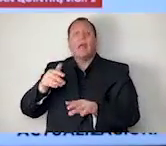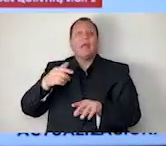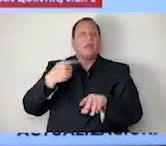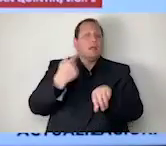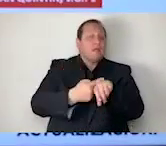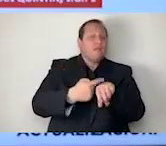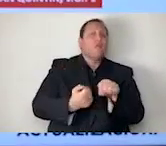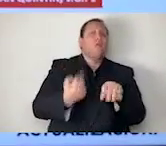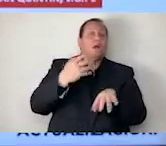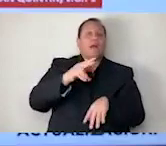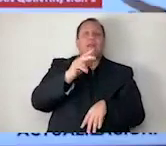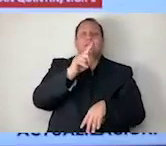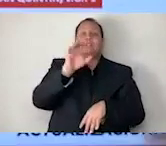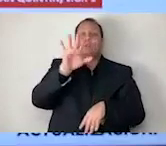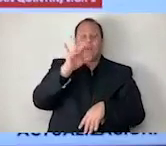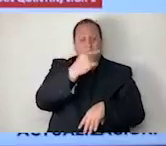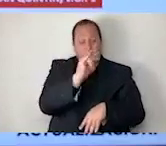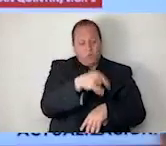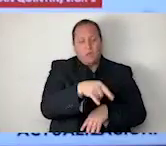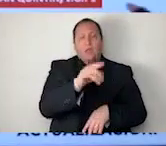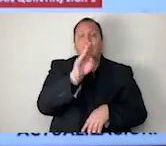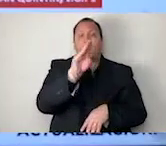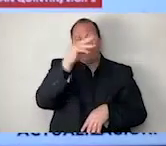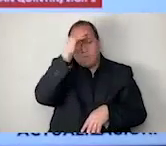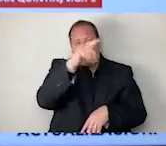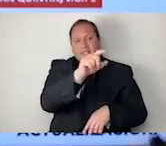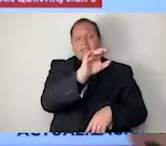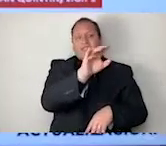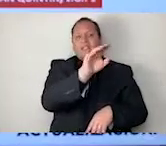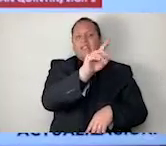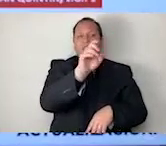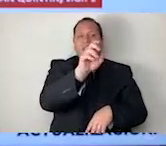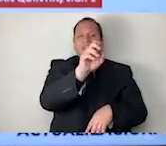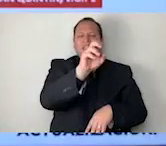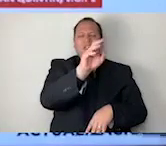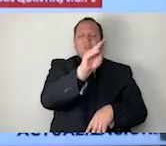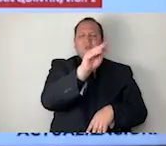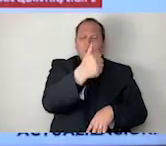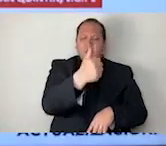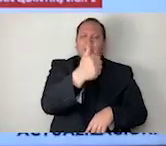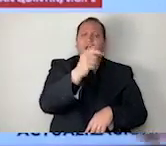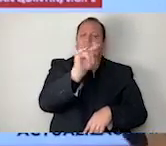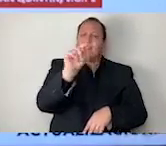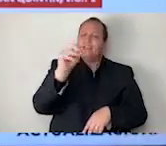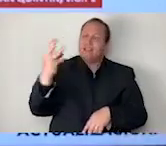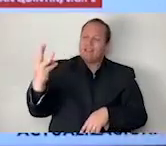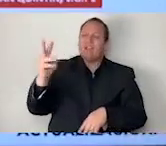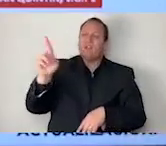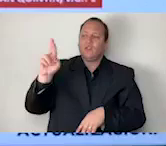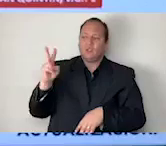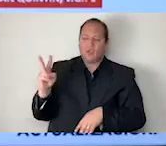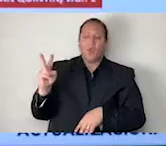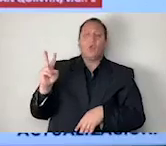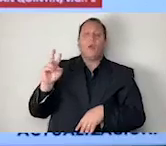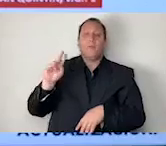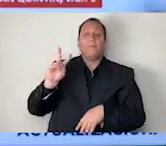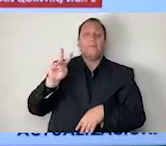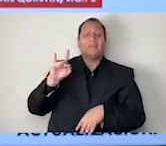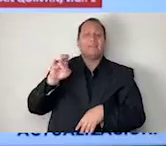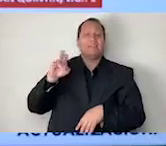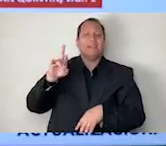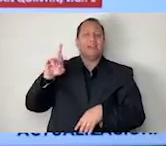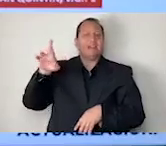y por primera vez vicente guerra tiene su primer su primer paciente confirmado en las defunciones tijuana tiene 11 mexicalli tiene 6